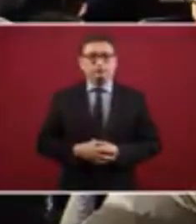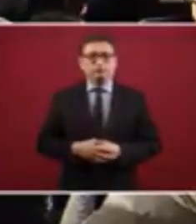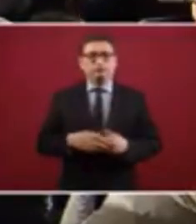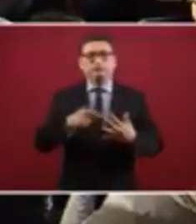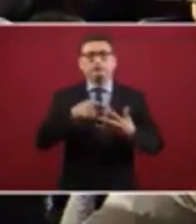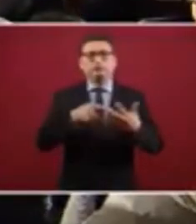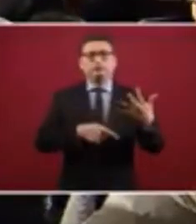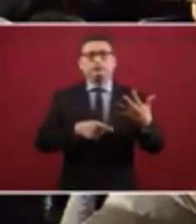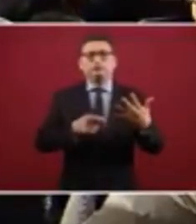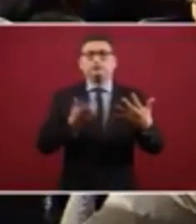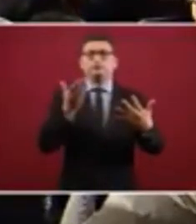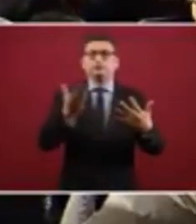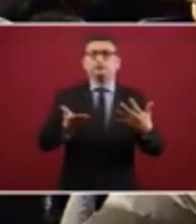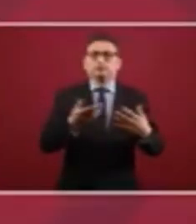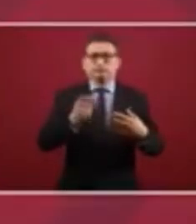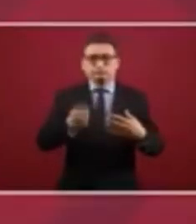piden.